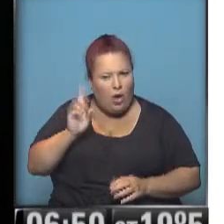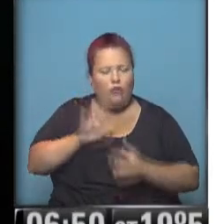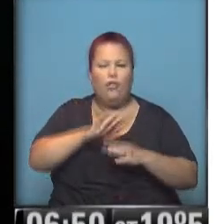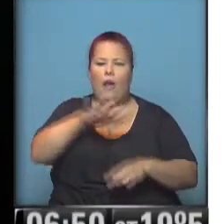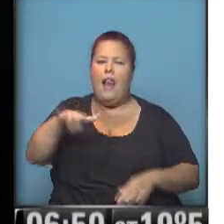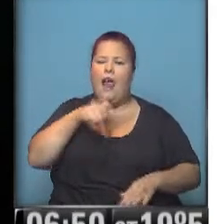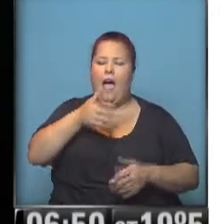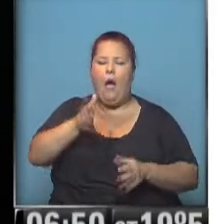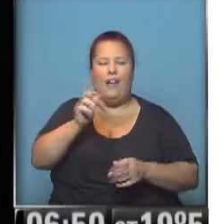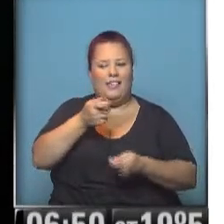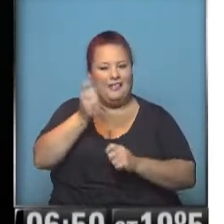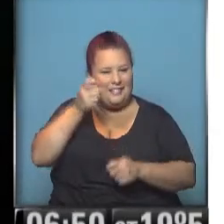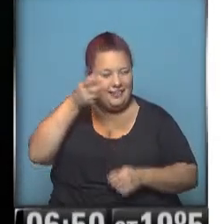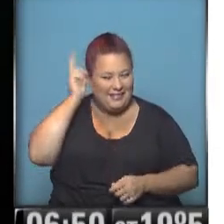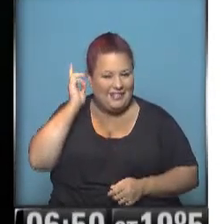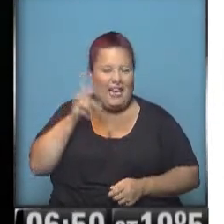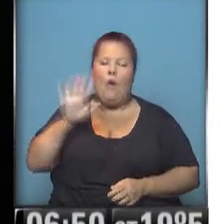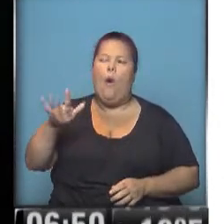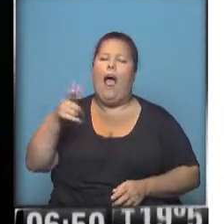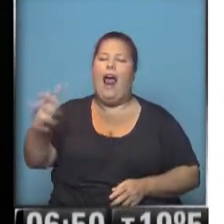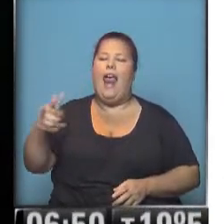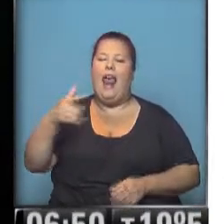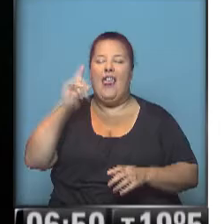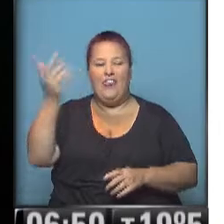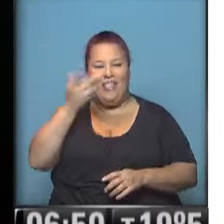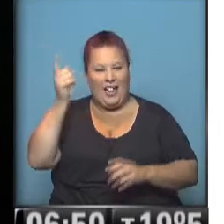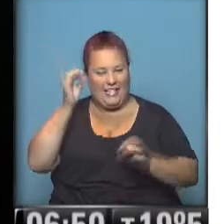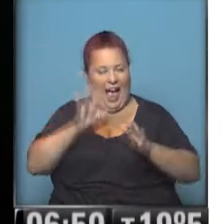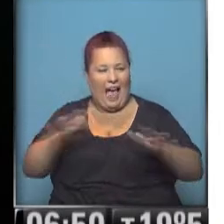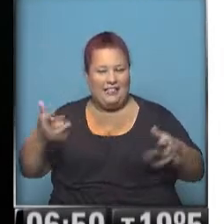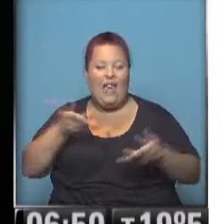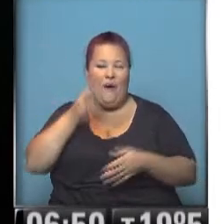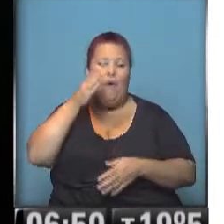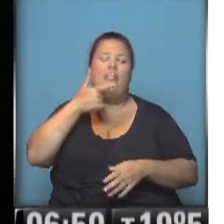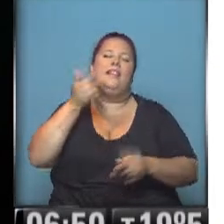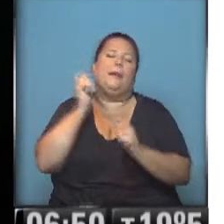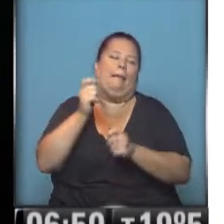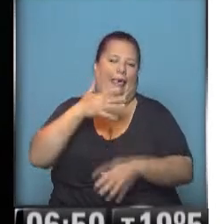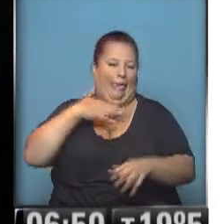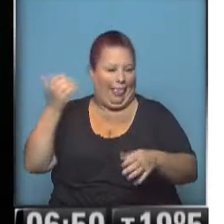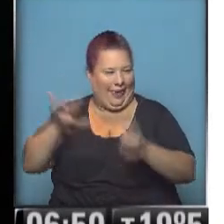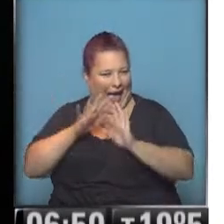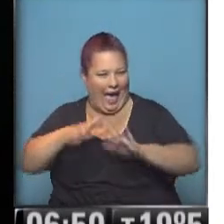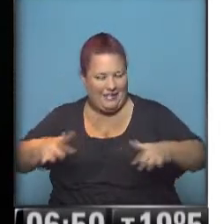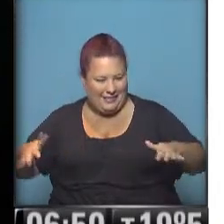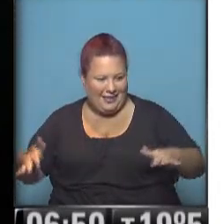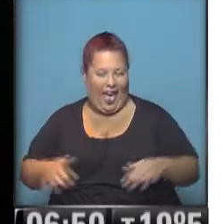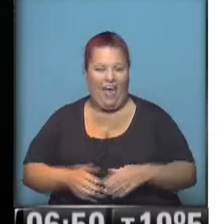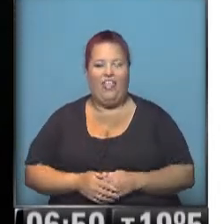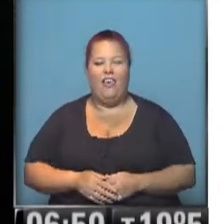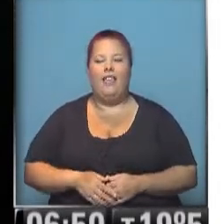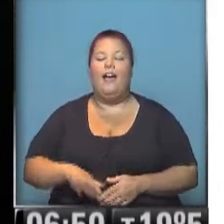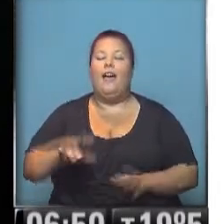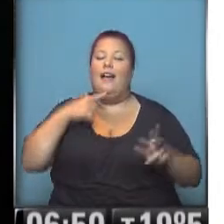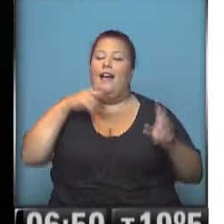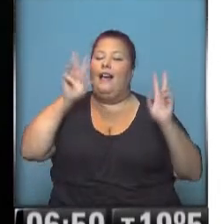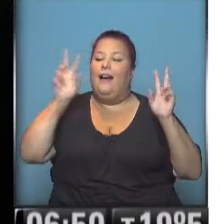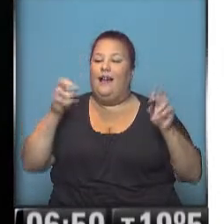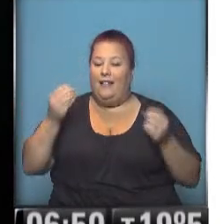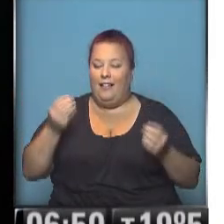de los Chilenos. Sí, igual va a ser el asado el director, ¿eh? El director sí, hace asado. Sí, dice que va a pescar, pero en realidad va a ser el asado. Qué lindo. Estamos hablando, vamos a ponerle las